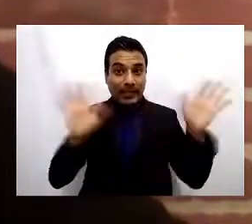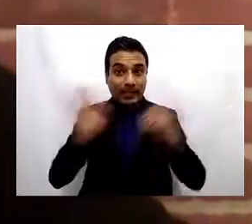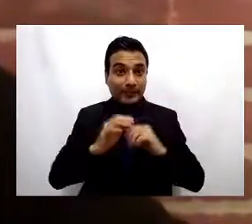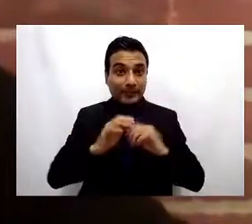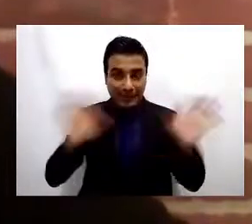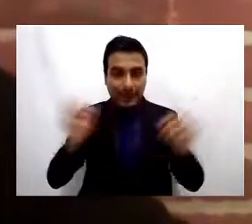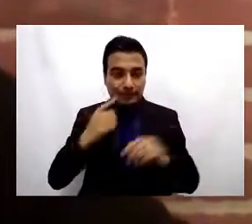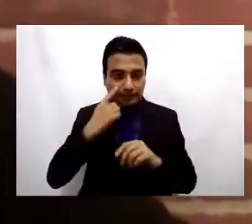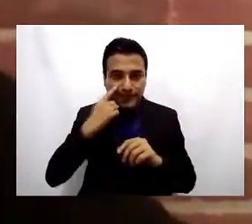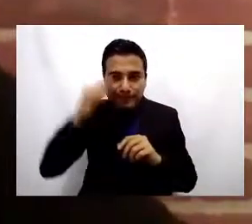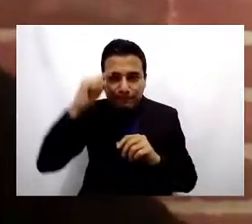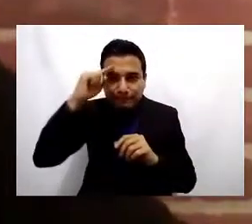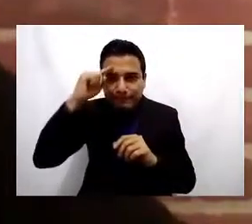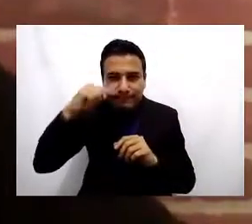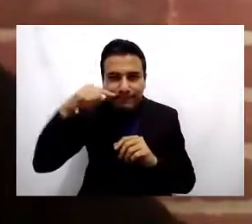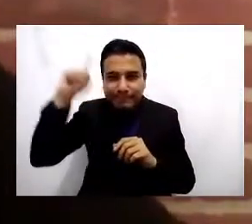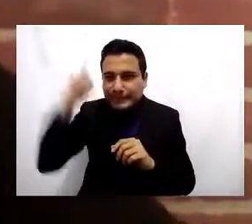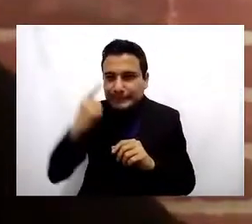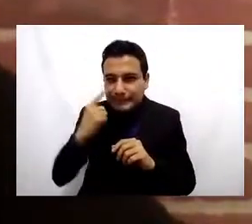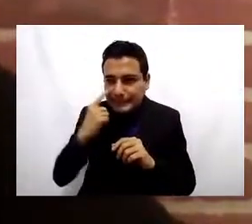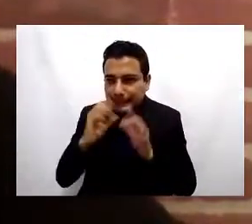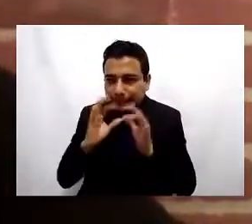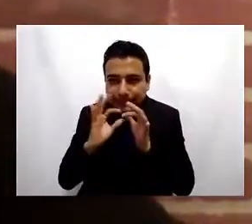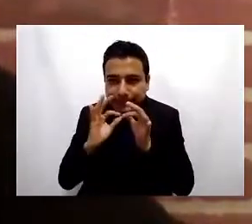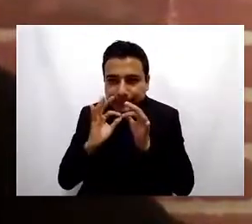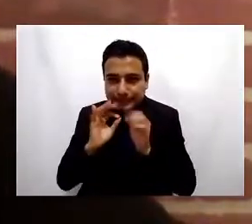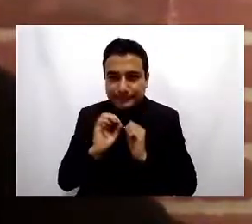ya está, es muy sencillo, miren, es así.